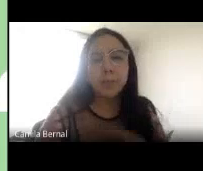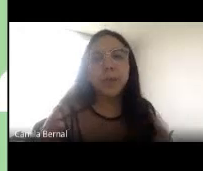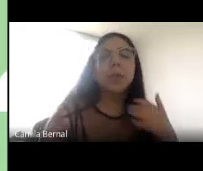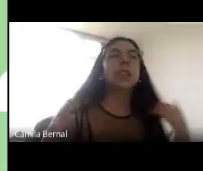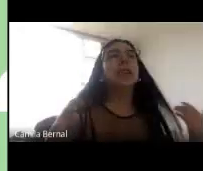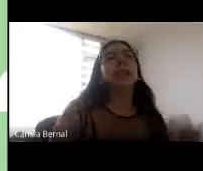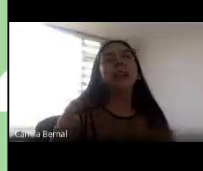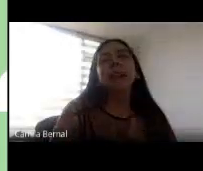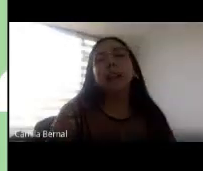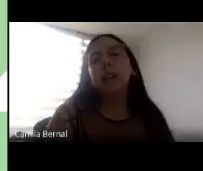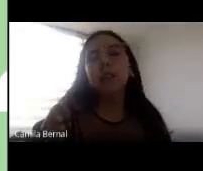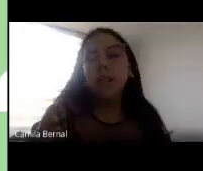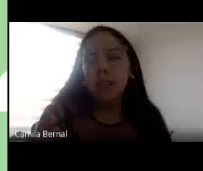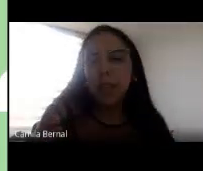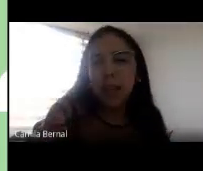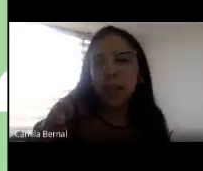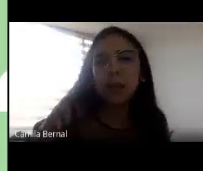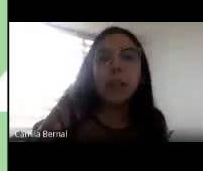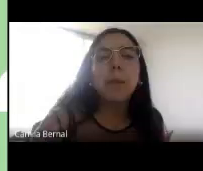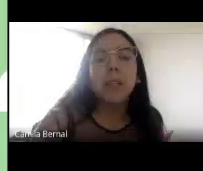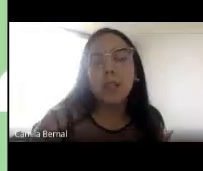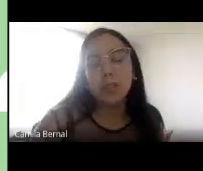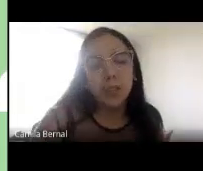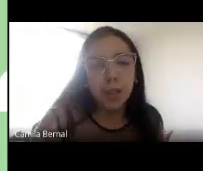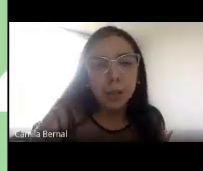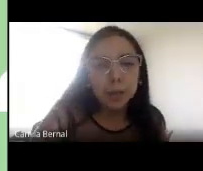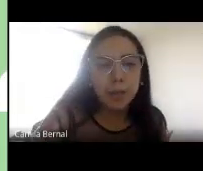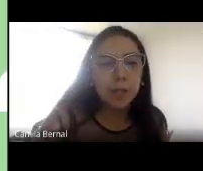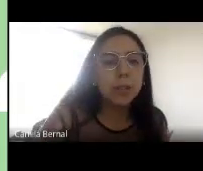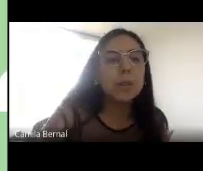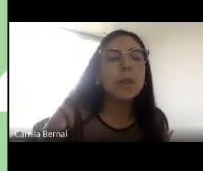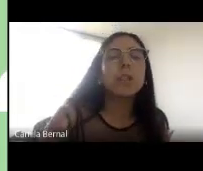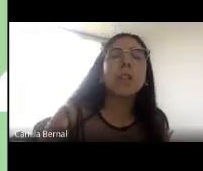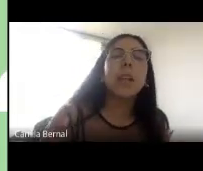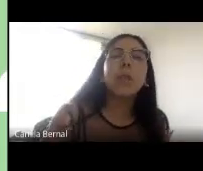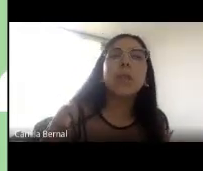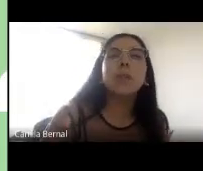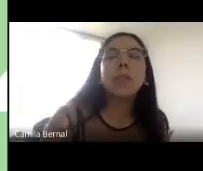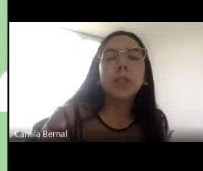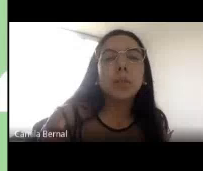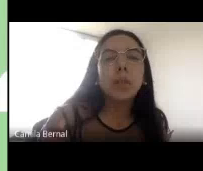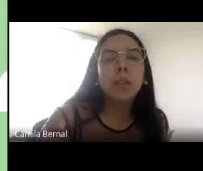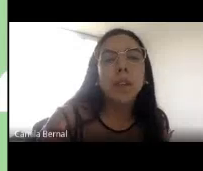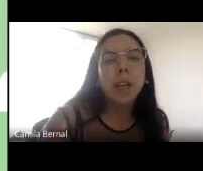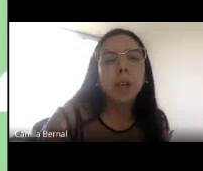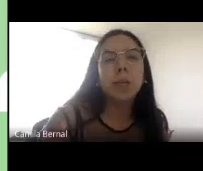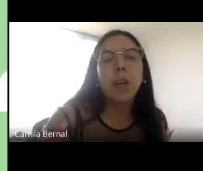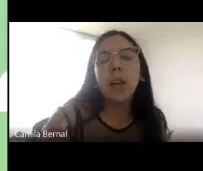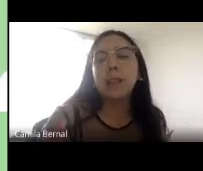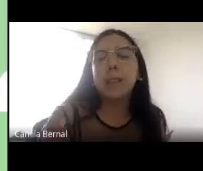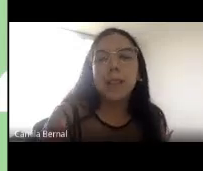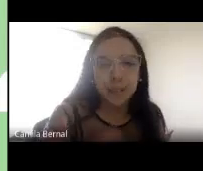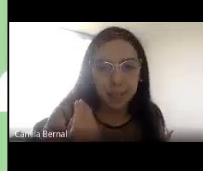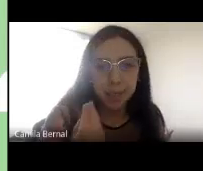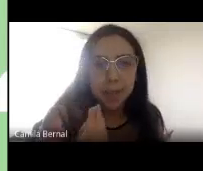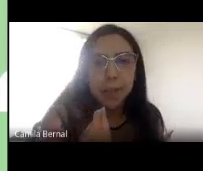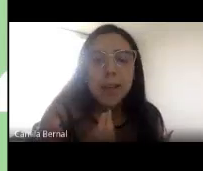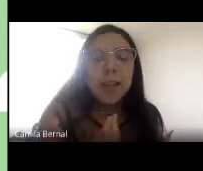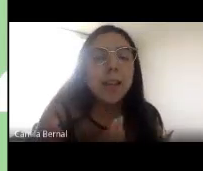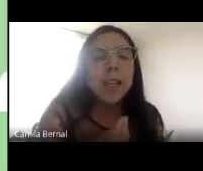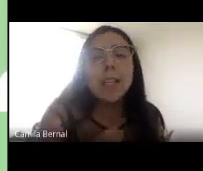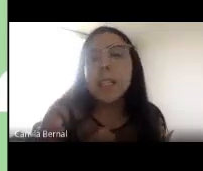Bueno, pero en sí, ¿en qué consiste la contaminación del agua? La contaminación del agua es cuando se modifica alguna